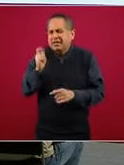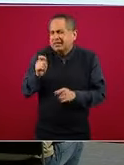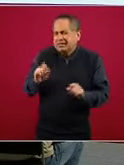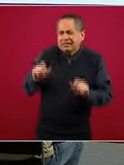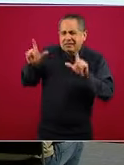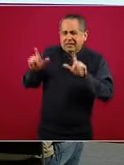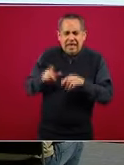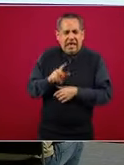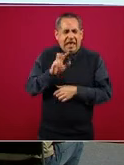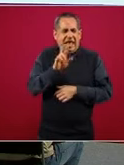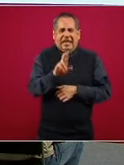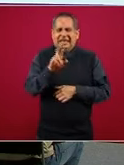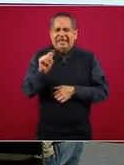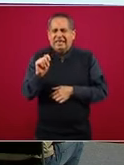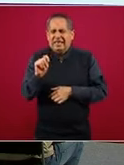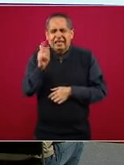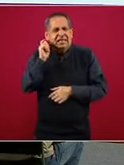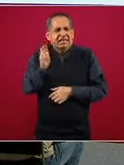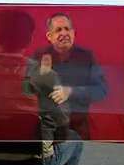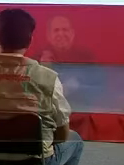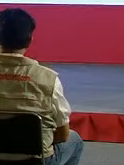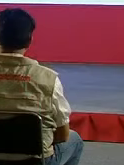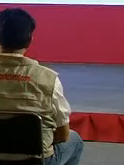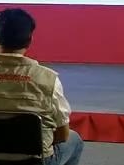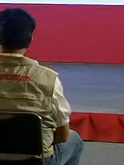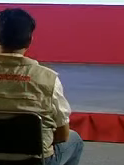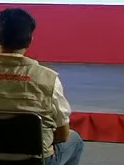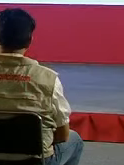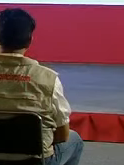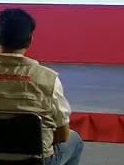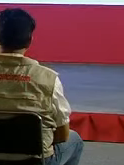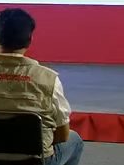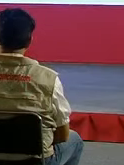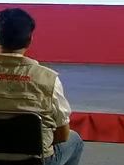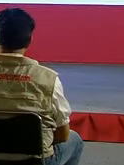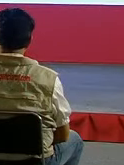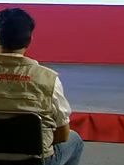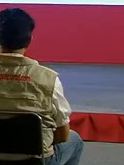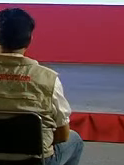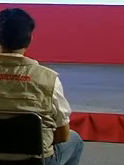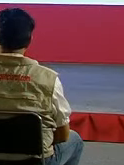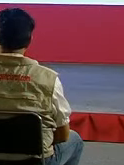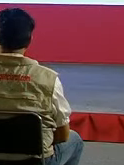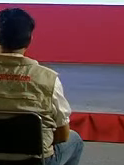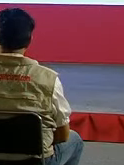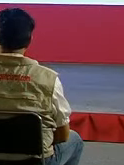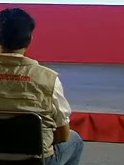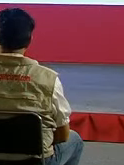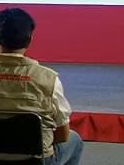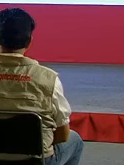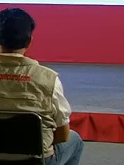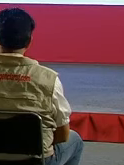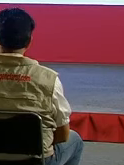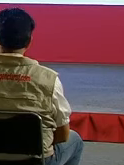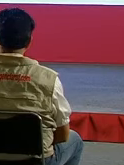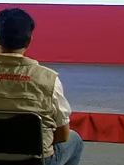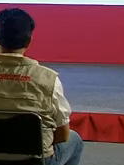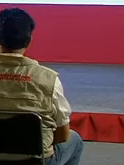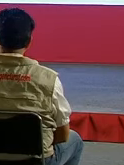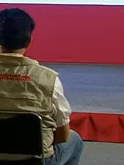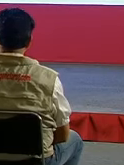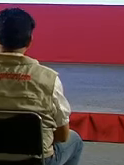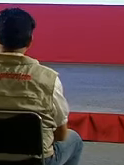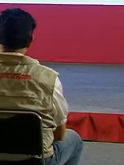decir número de reproducción? El número de personas que en promedio cada individuo que tenga